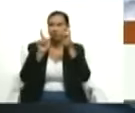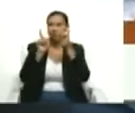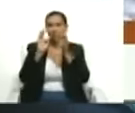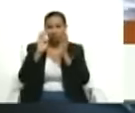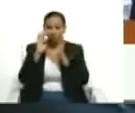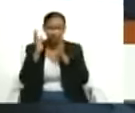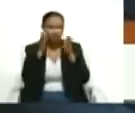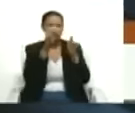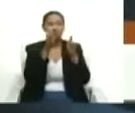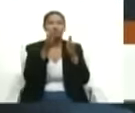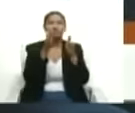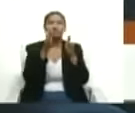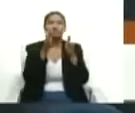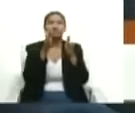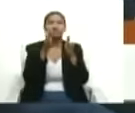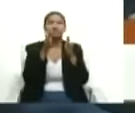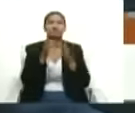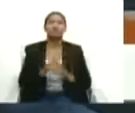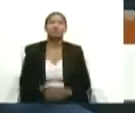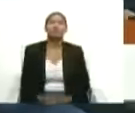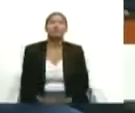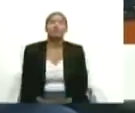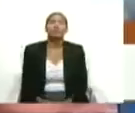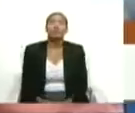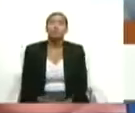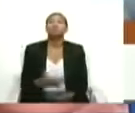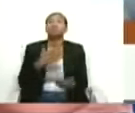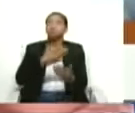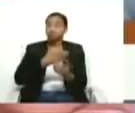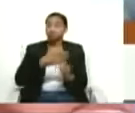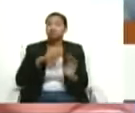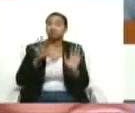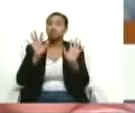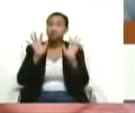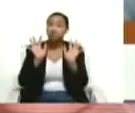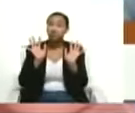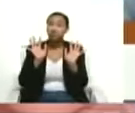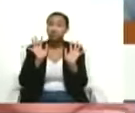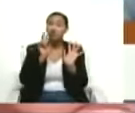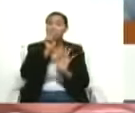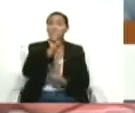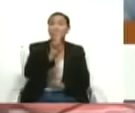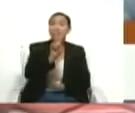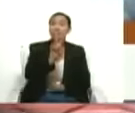Así que yo diría que en estos 25 años